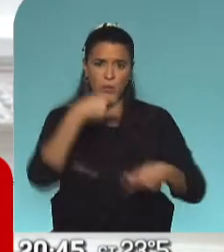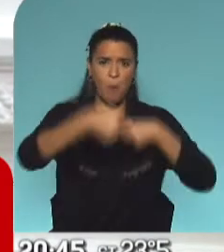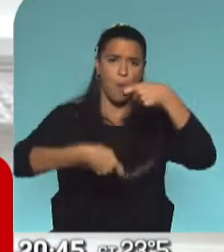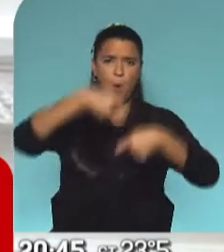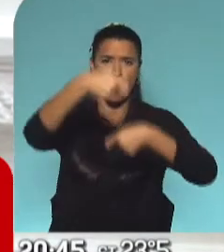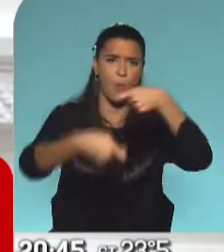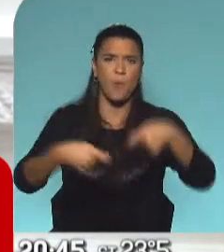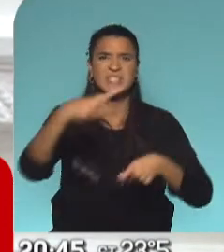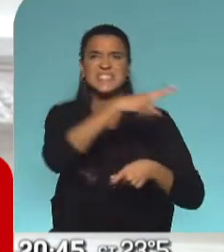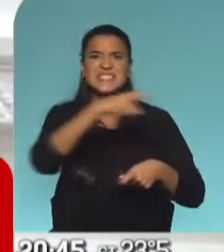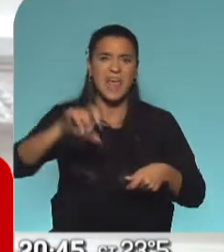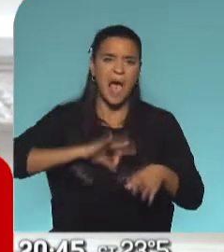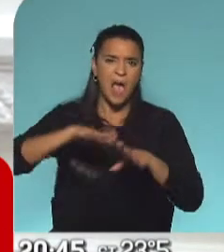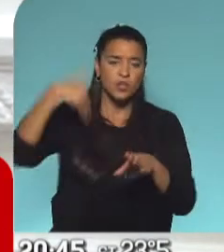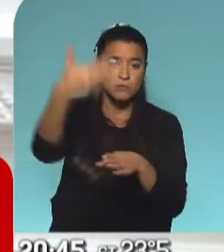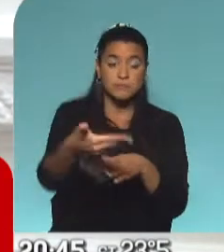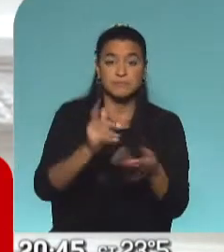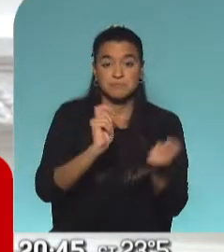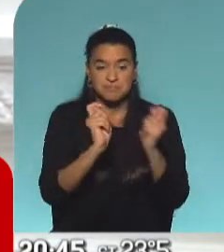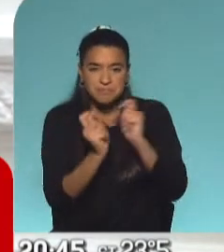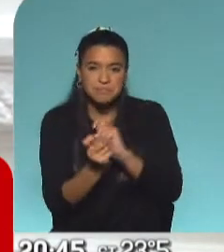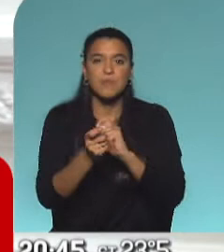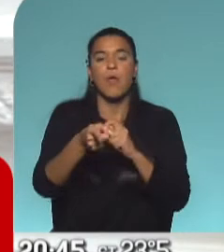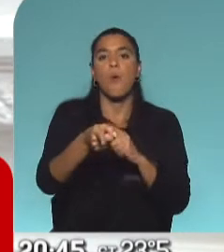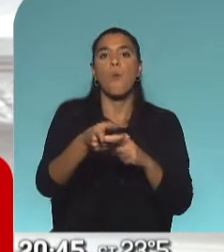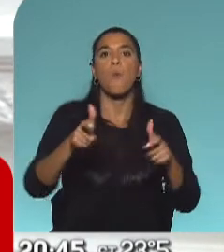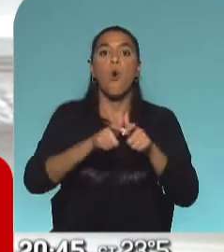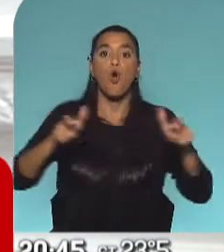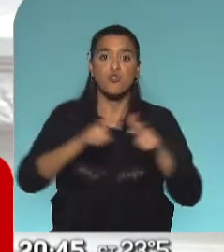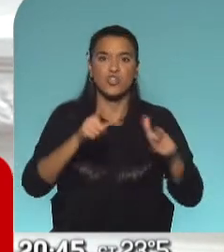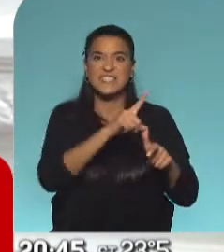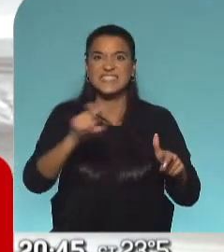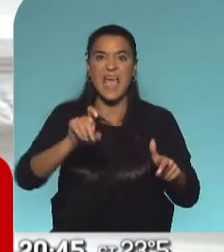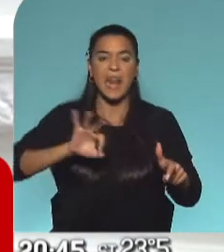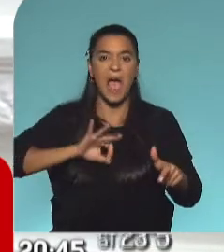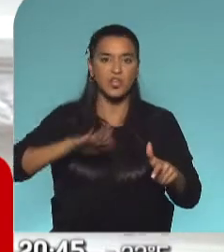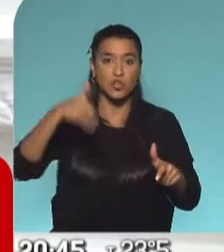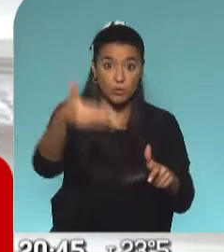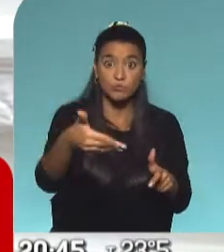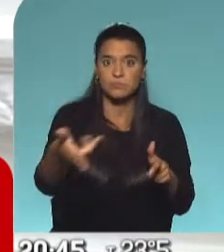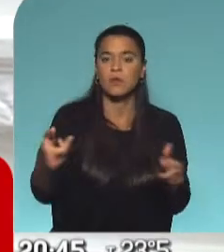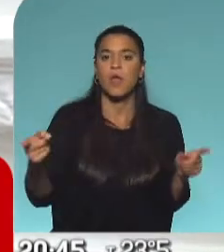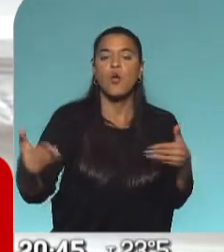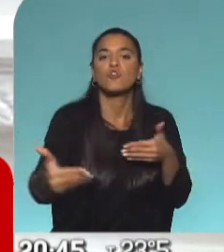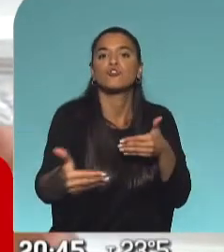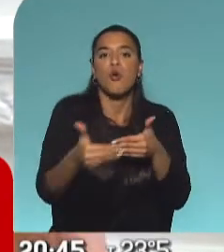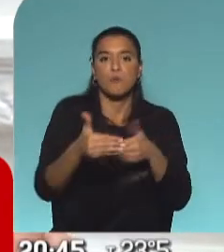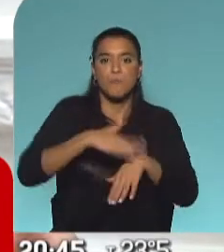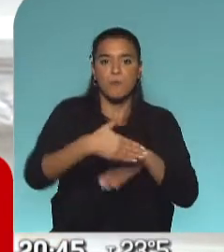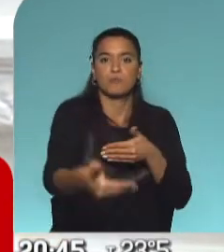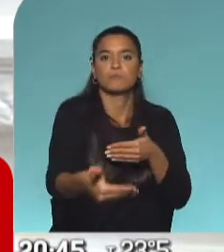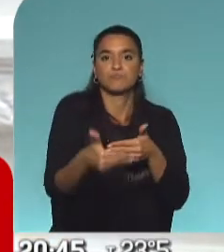Sí, sí. Bueno, reestructurar ese bono centenario también fue importante. La Argentina ha acotado ese bono centenario, era un